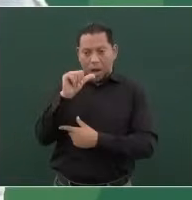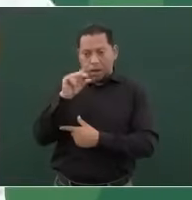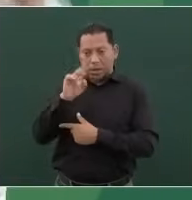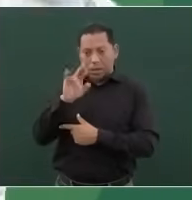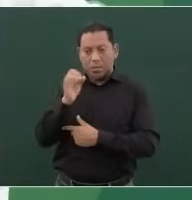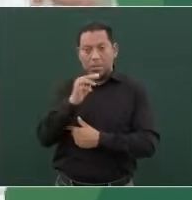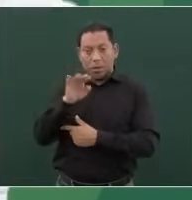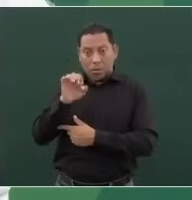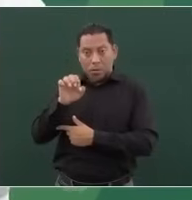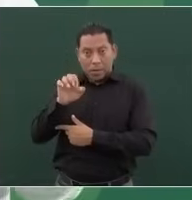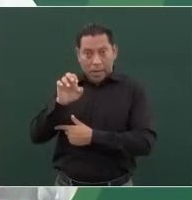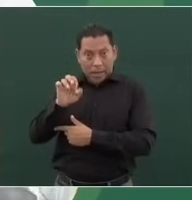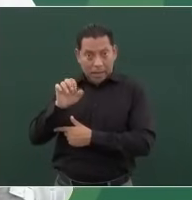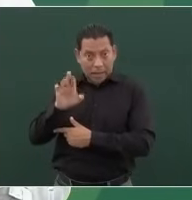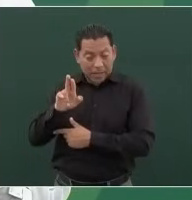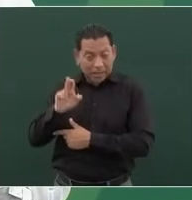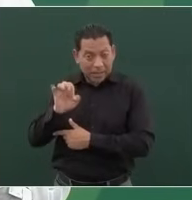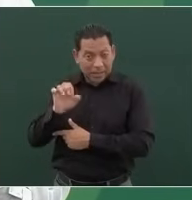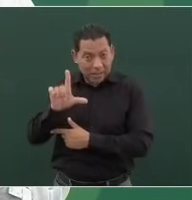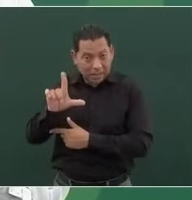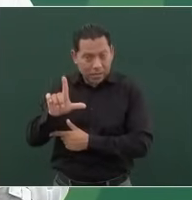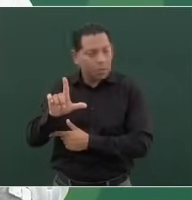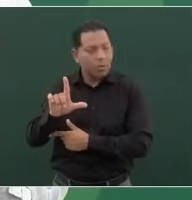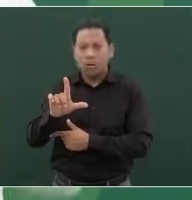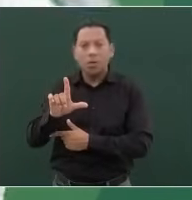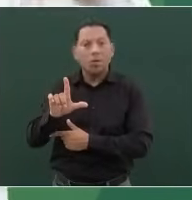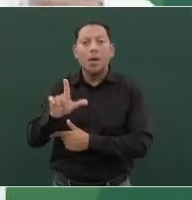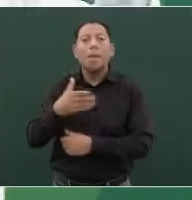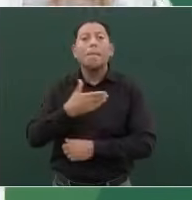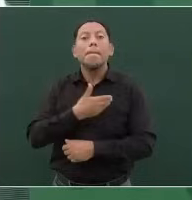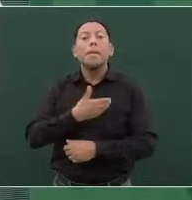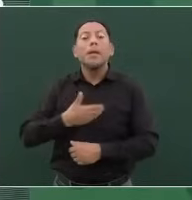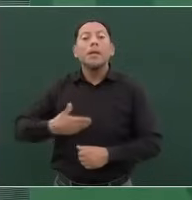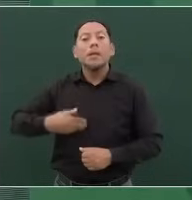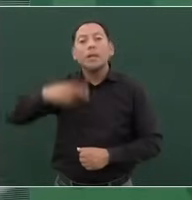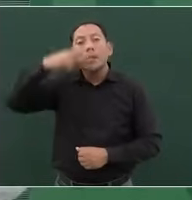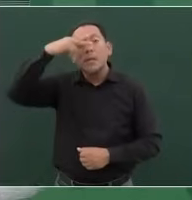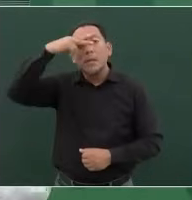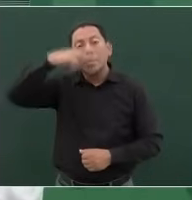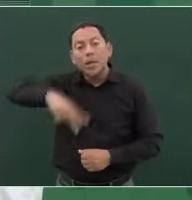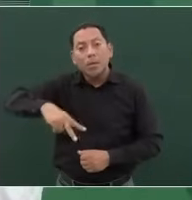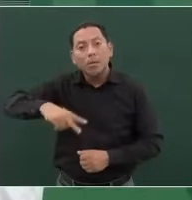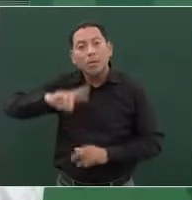es el presidente de México, y tienen que respetar